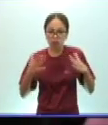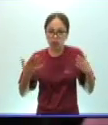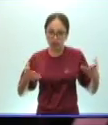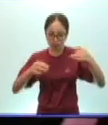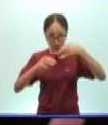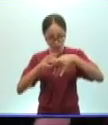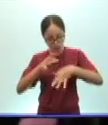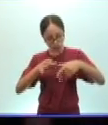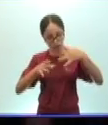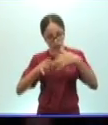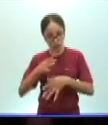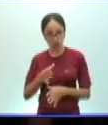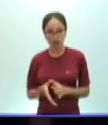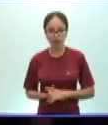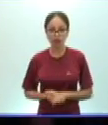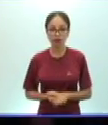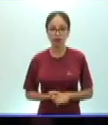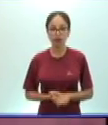filtración.